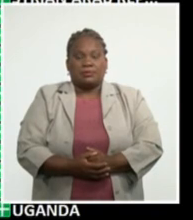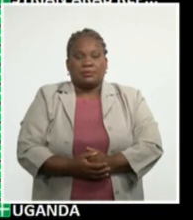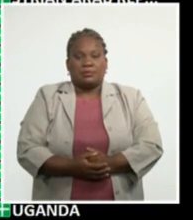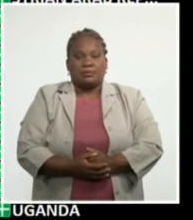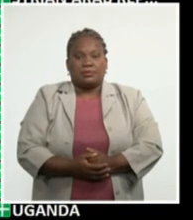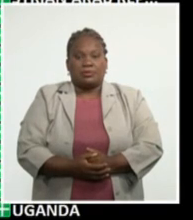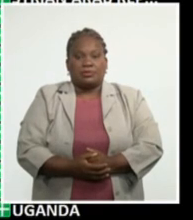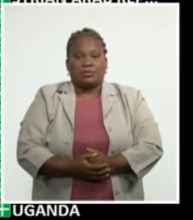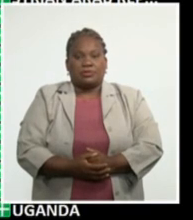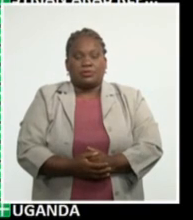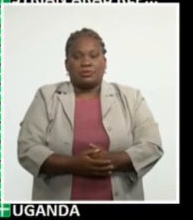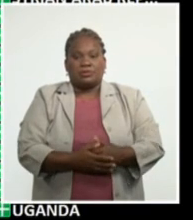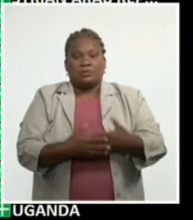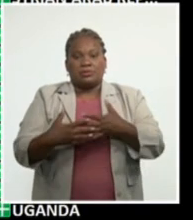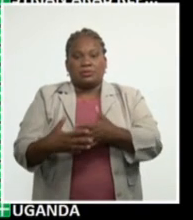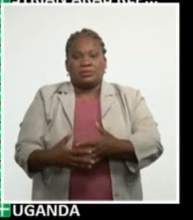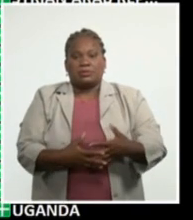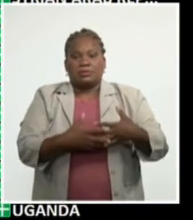América sobre Cuba.